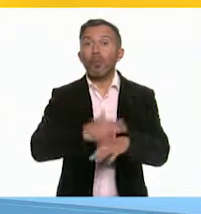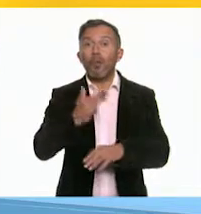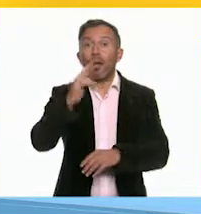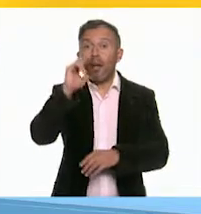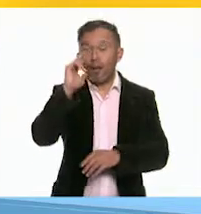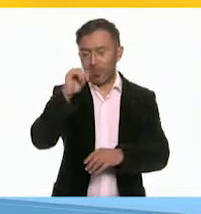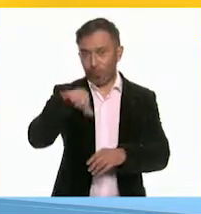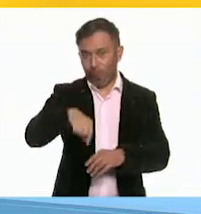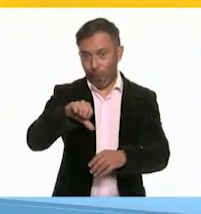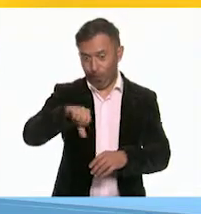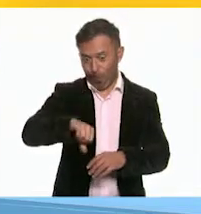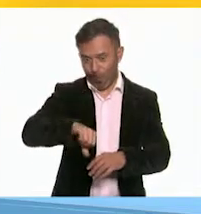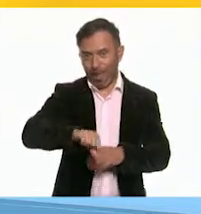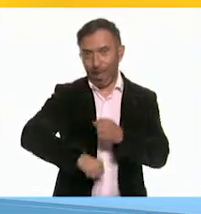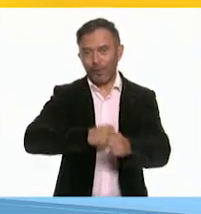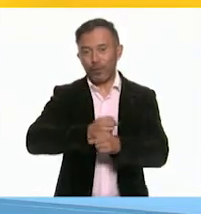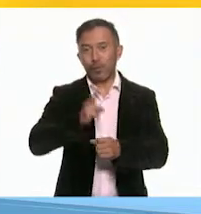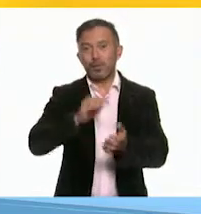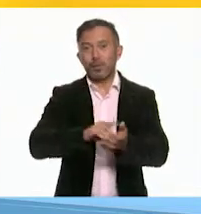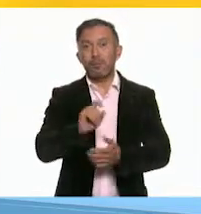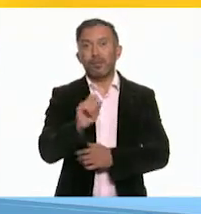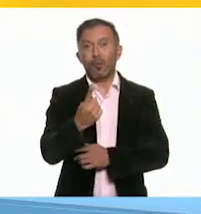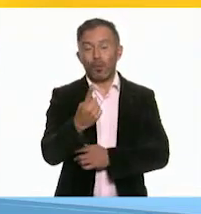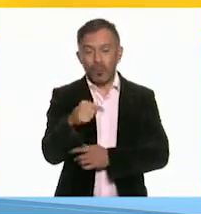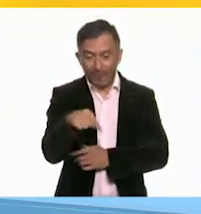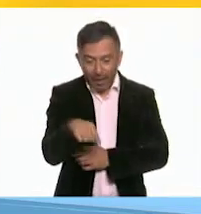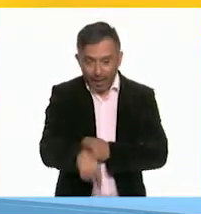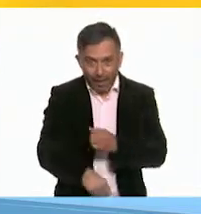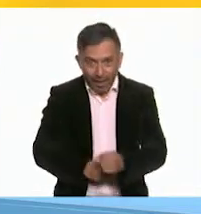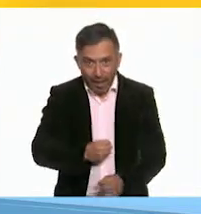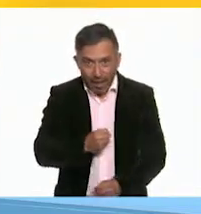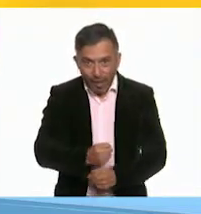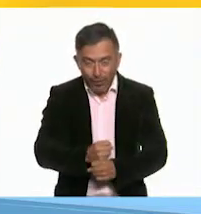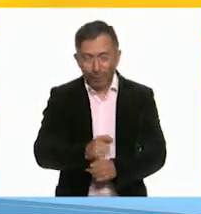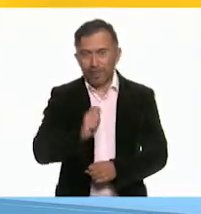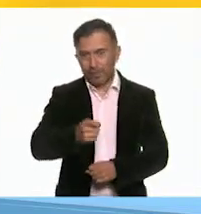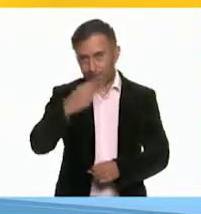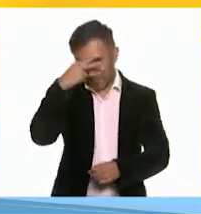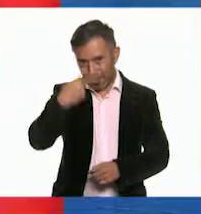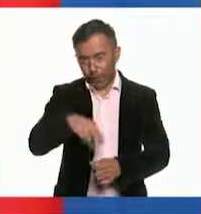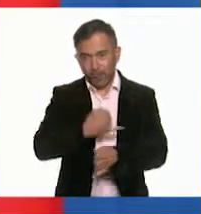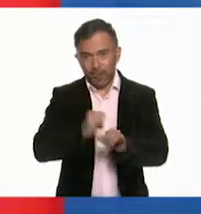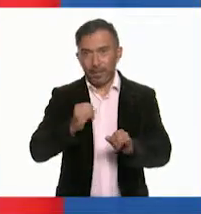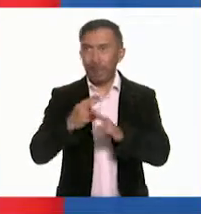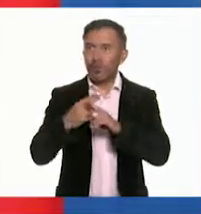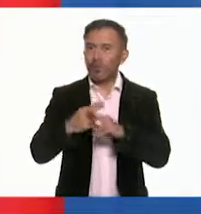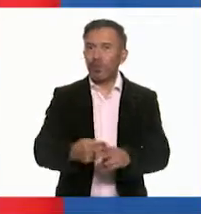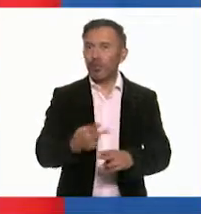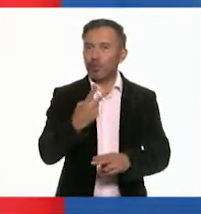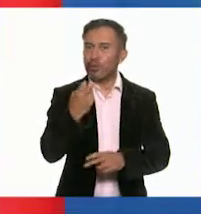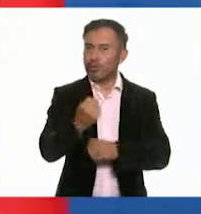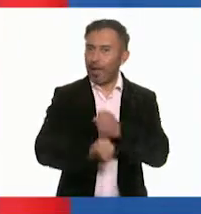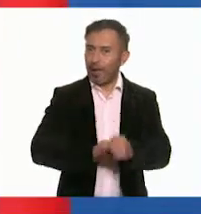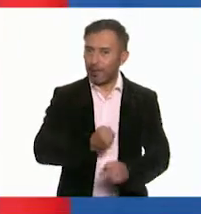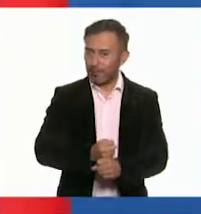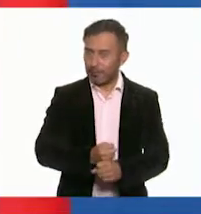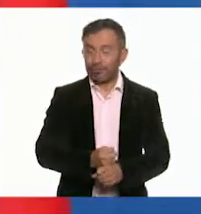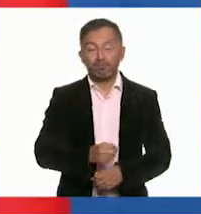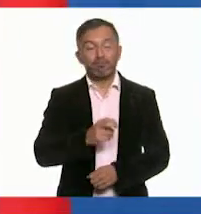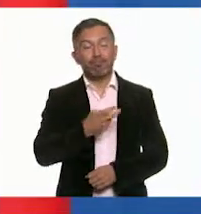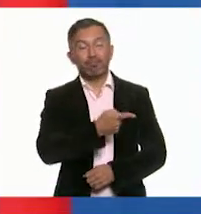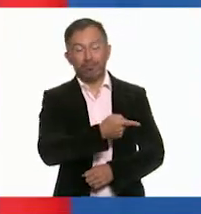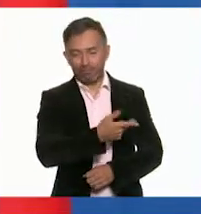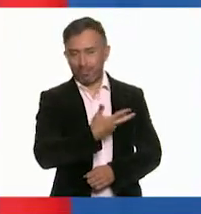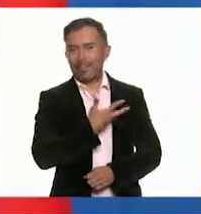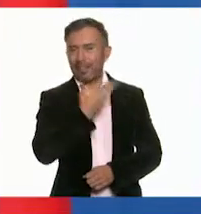y entonces este año se cumplen 200 años del México independiente. Tienes toda la razón, Jenny. A la muerte de